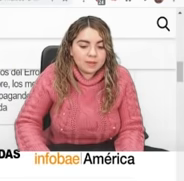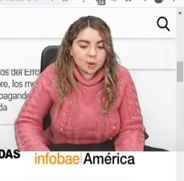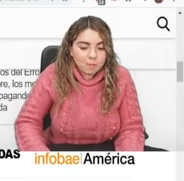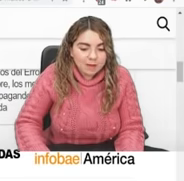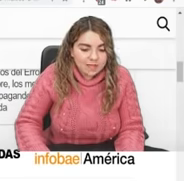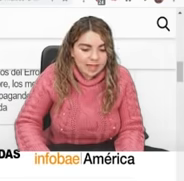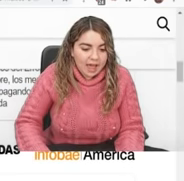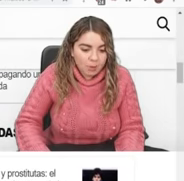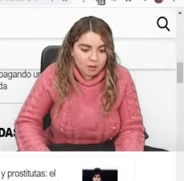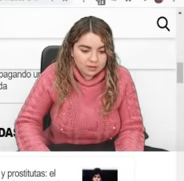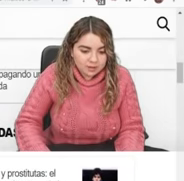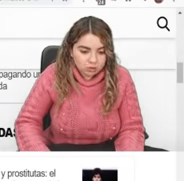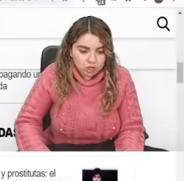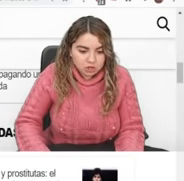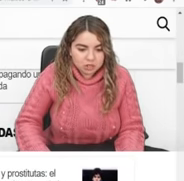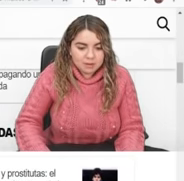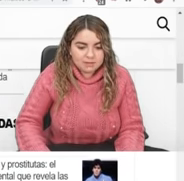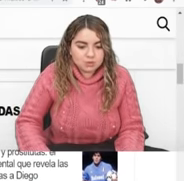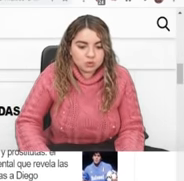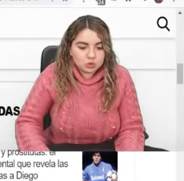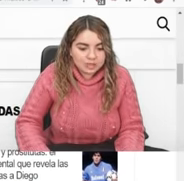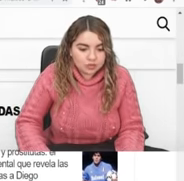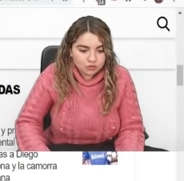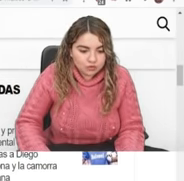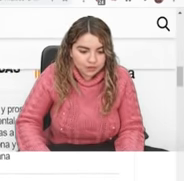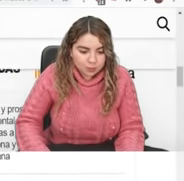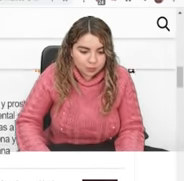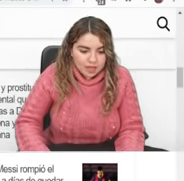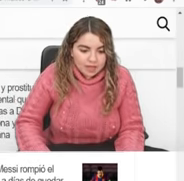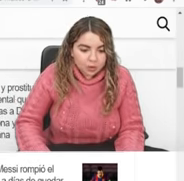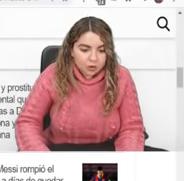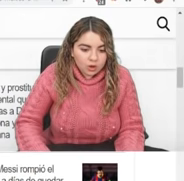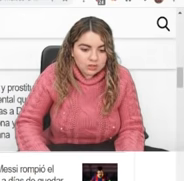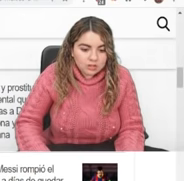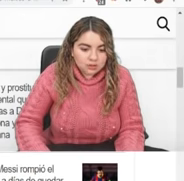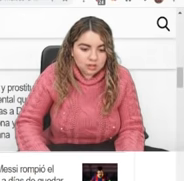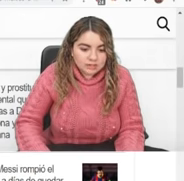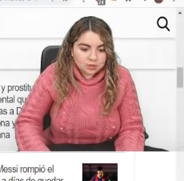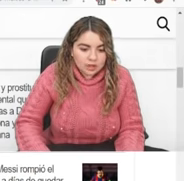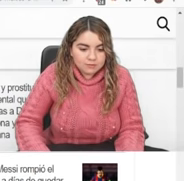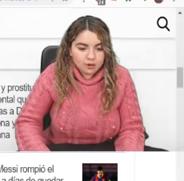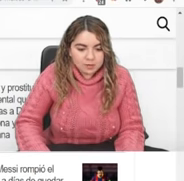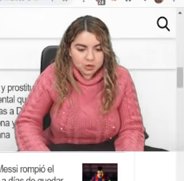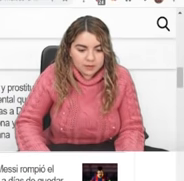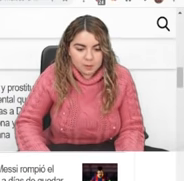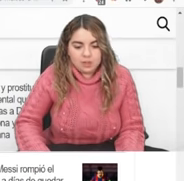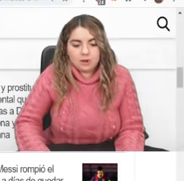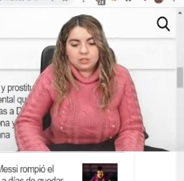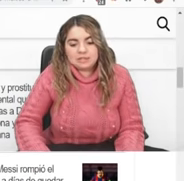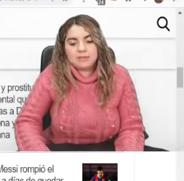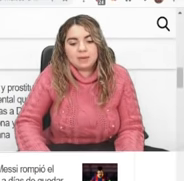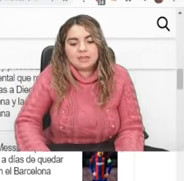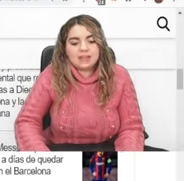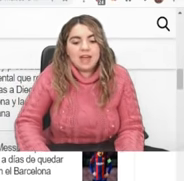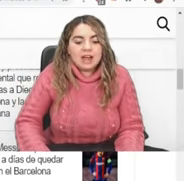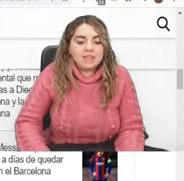nota diplomática al gobierno de Estados Unidos, donde manifestó su descontento. De acuerdo con la solicitud de acceso de la información atribuida a